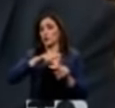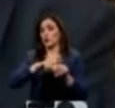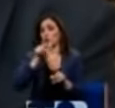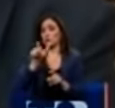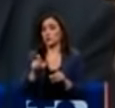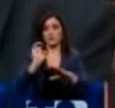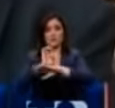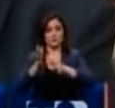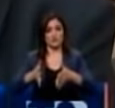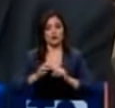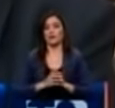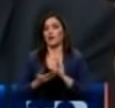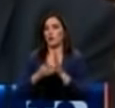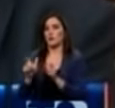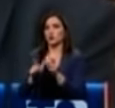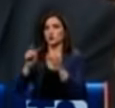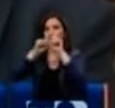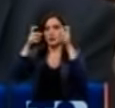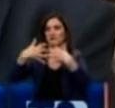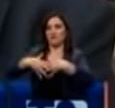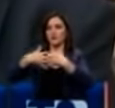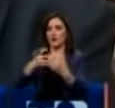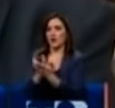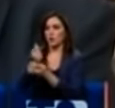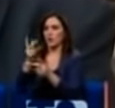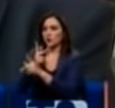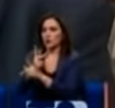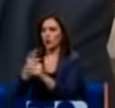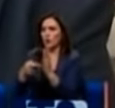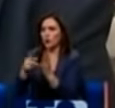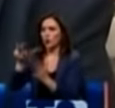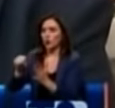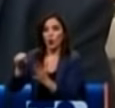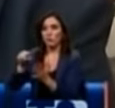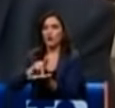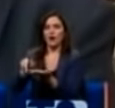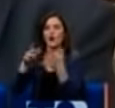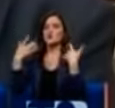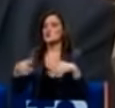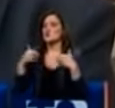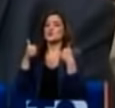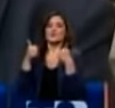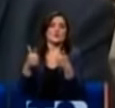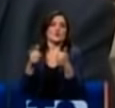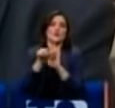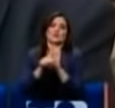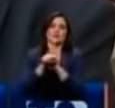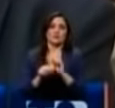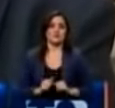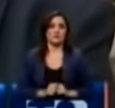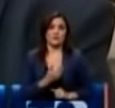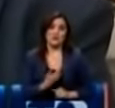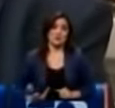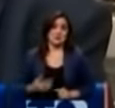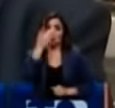de estos bienes importados para su operación y ahora van a poder acceder más barato. El mandatario que asuma la presidencia podría